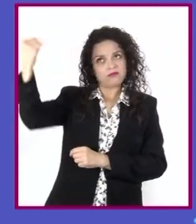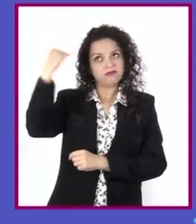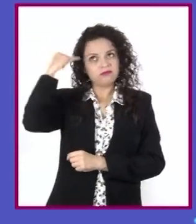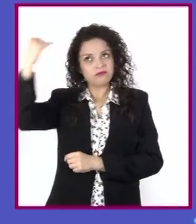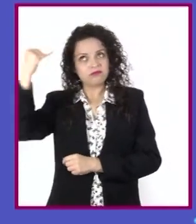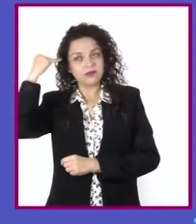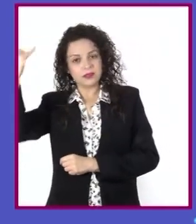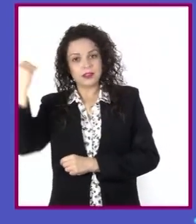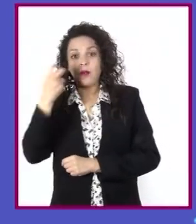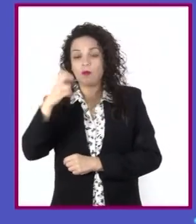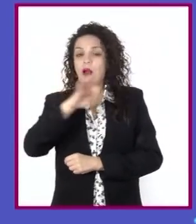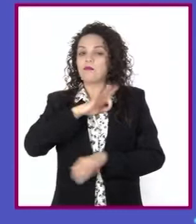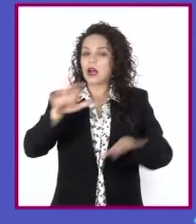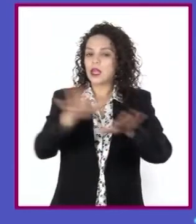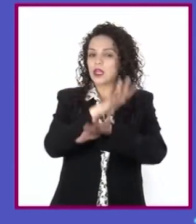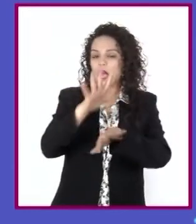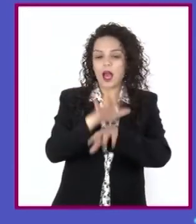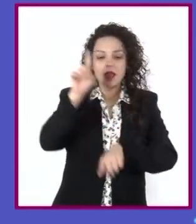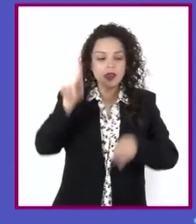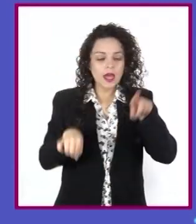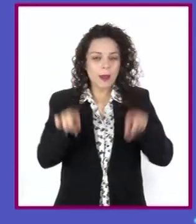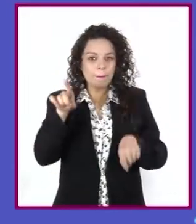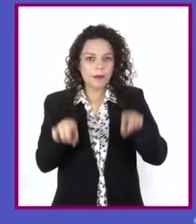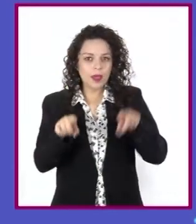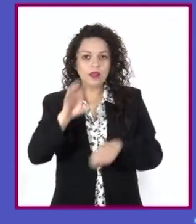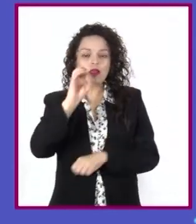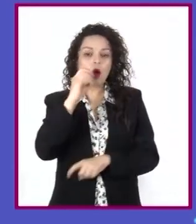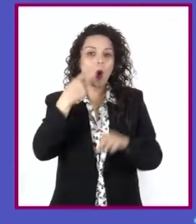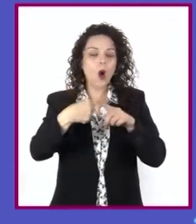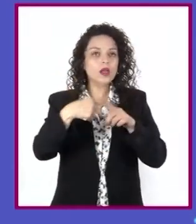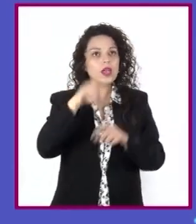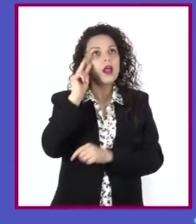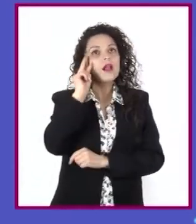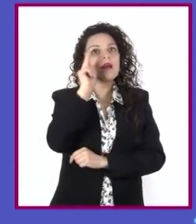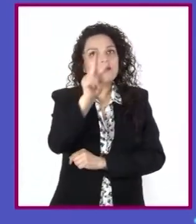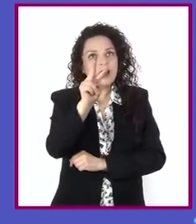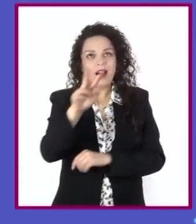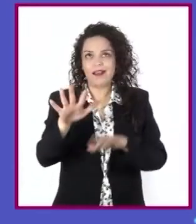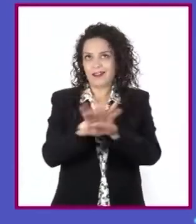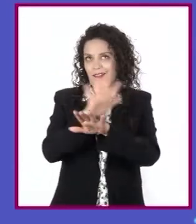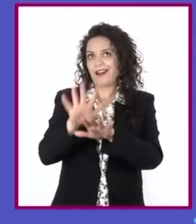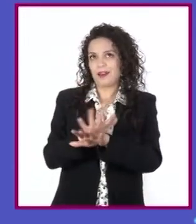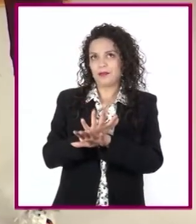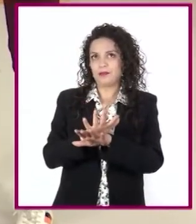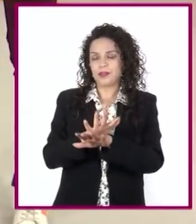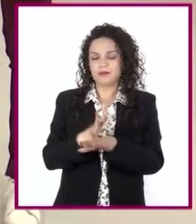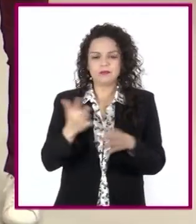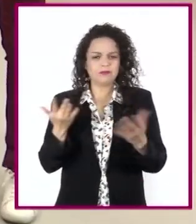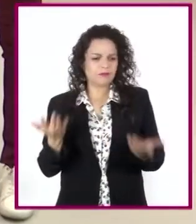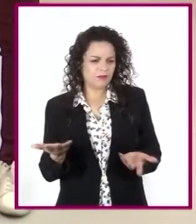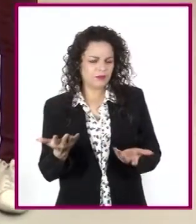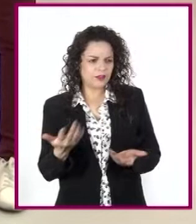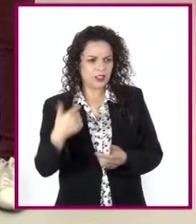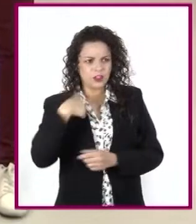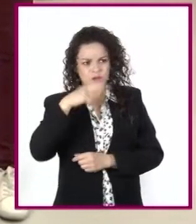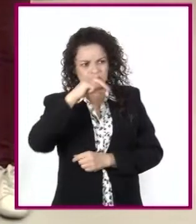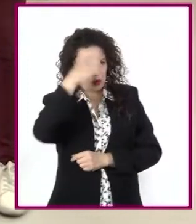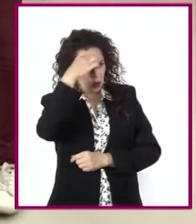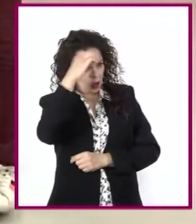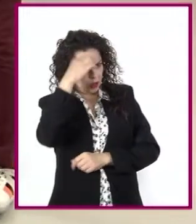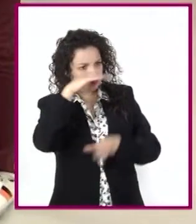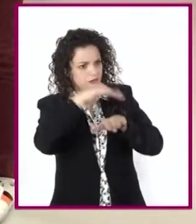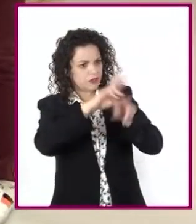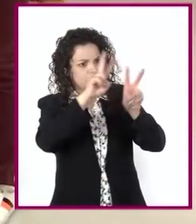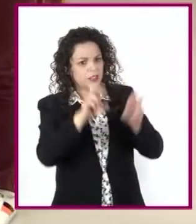pueden cambiar dependiendo de la situación o de quien los mire. Mire, maestra, no soy un experto en óptica, pero creo